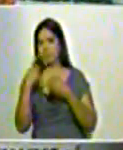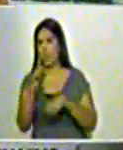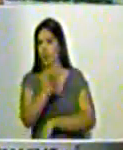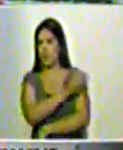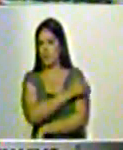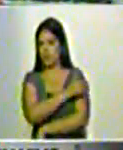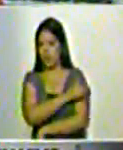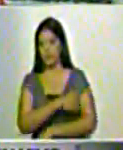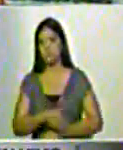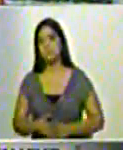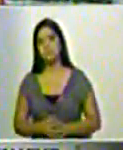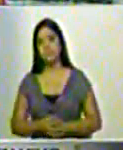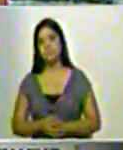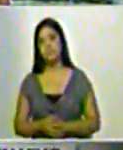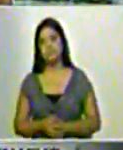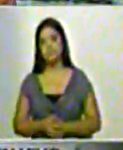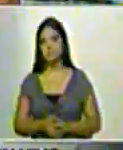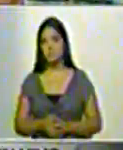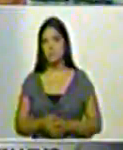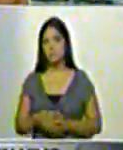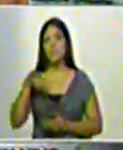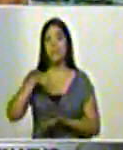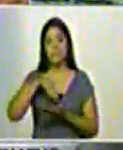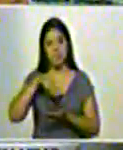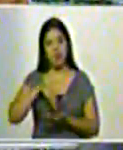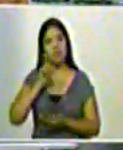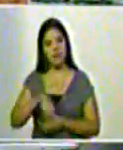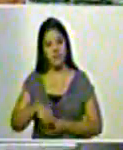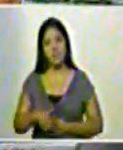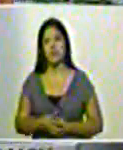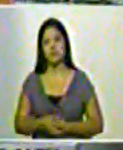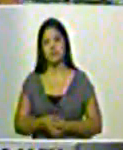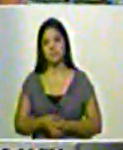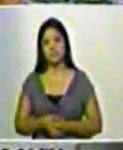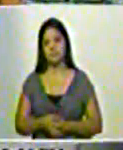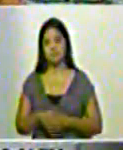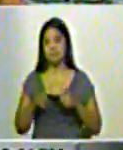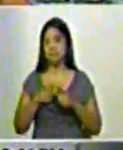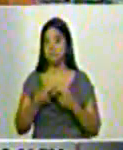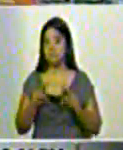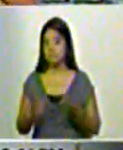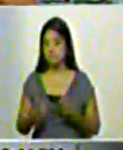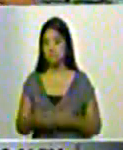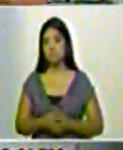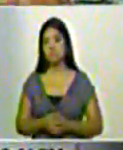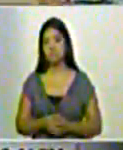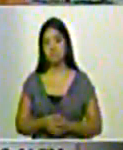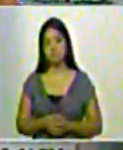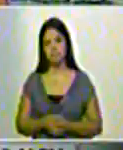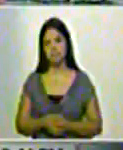en la tarjeta de la MUC. Miranda también nos dan partidos que no están en la tarjeta de la MUC. Entonces, eso